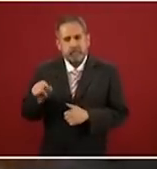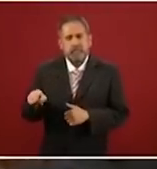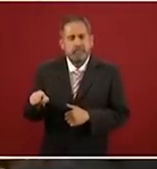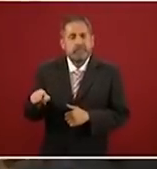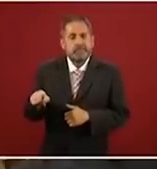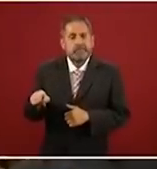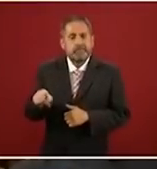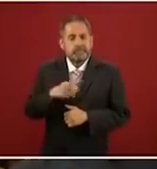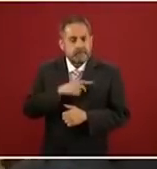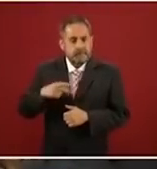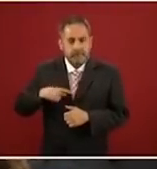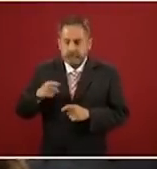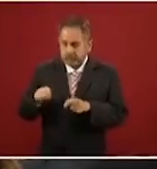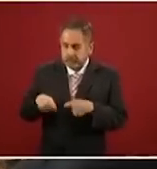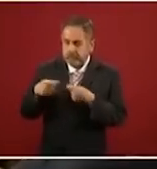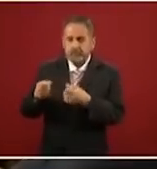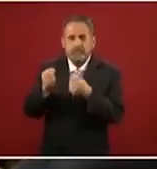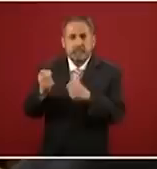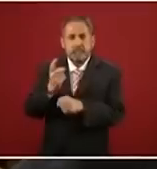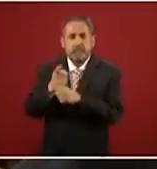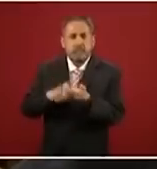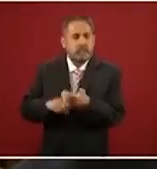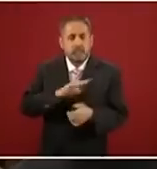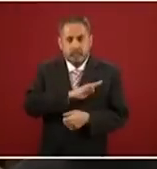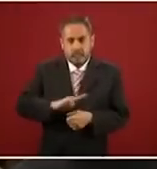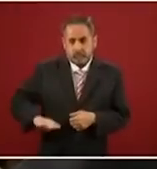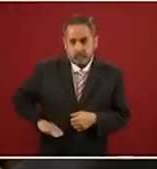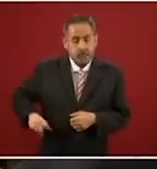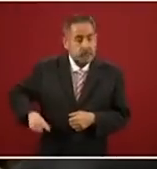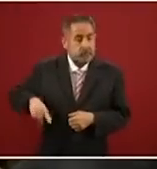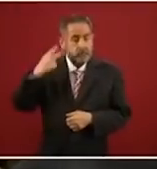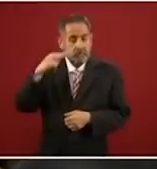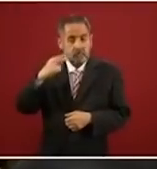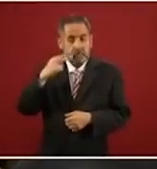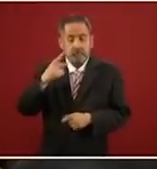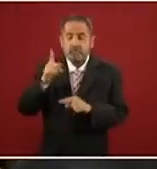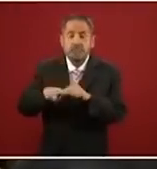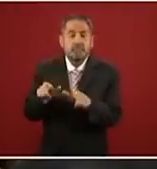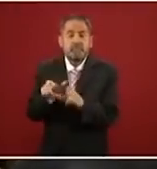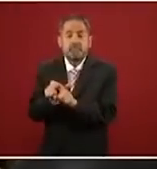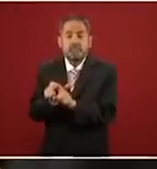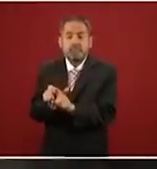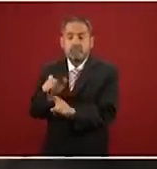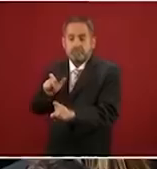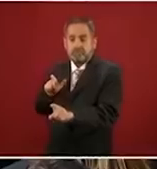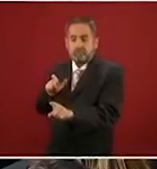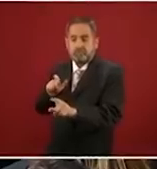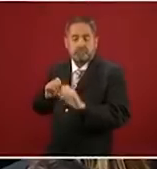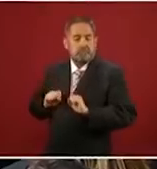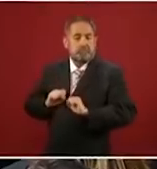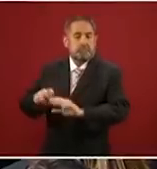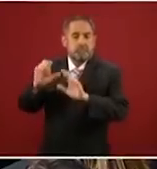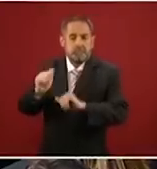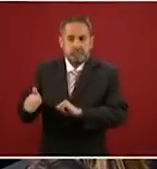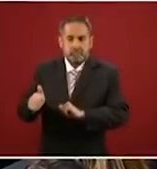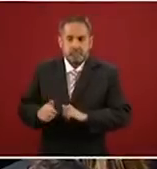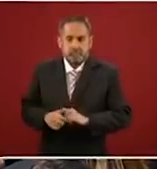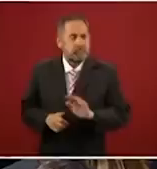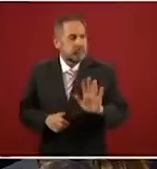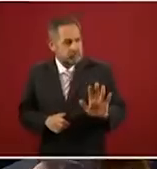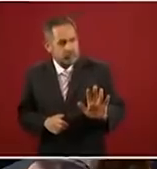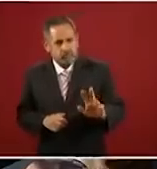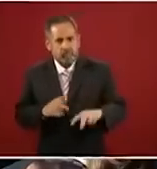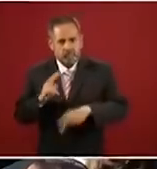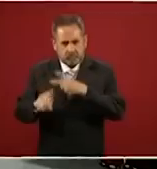obligación de darle seguridad el municipio y el gobierno de veracruz y le quitaron esa seguridad si se le da la seguridad ahora